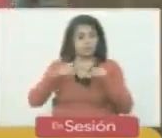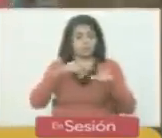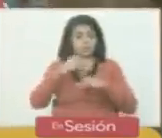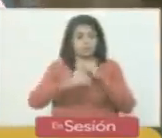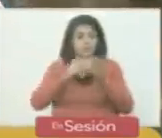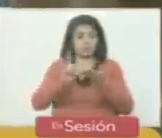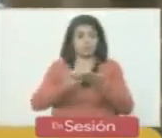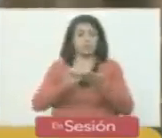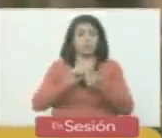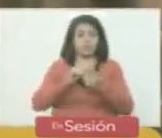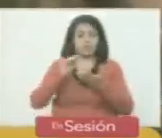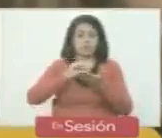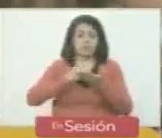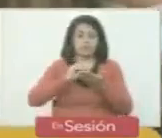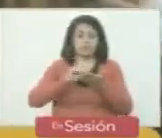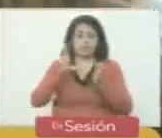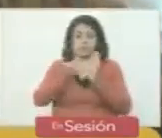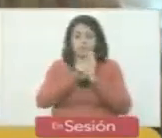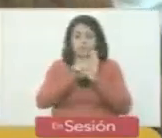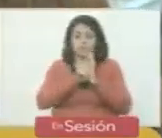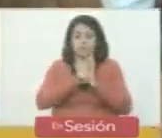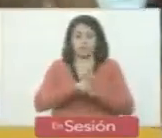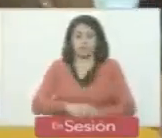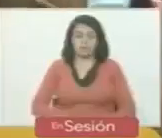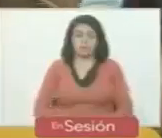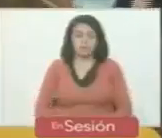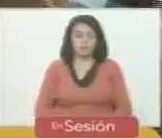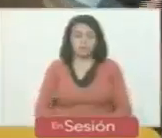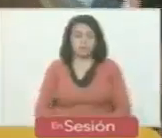que aparezcan en las leyes.